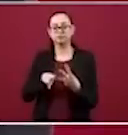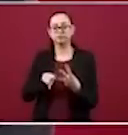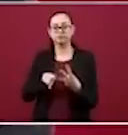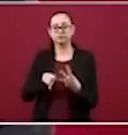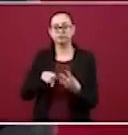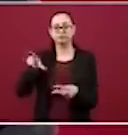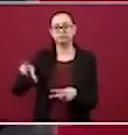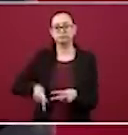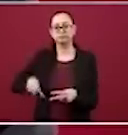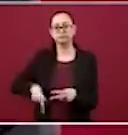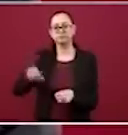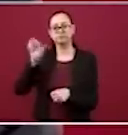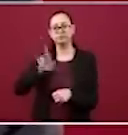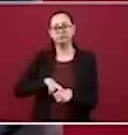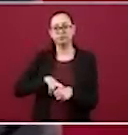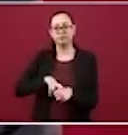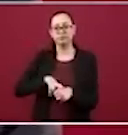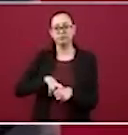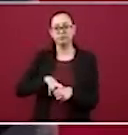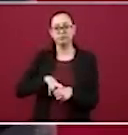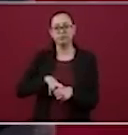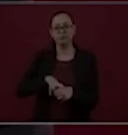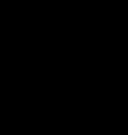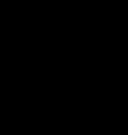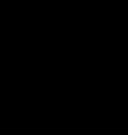y me voy a reunir con el gobernador de Aguascalientes.